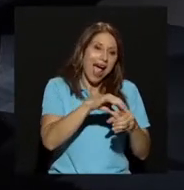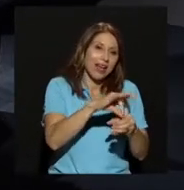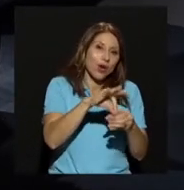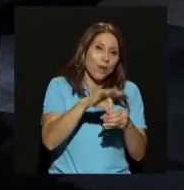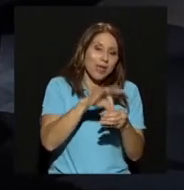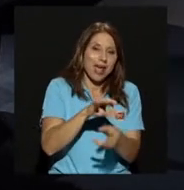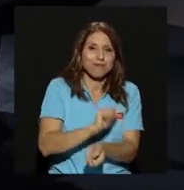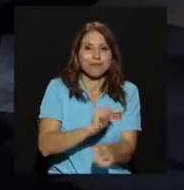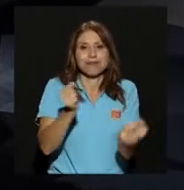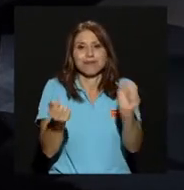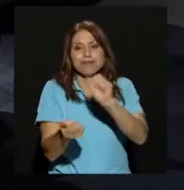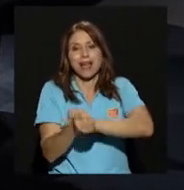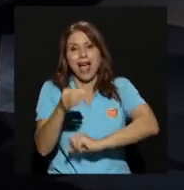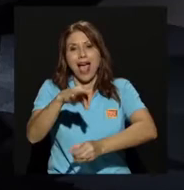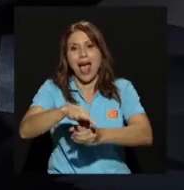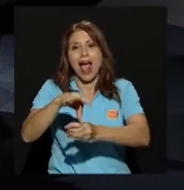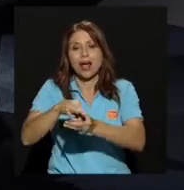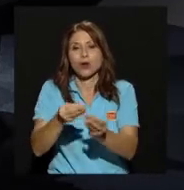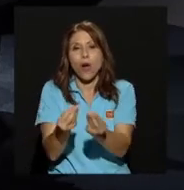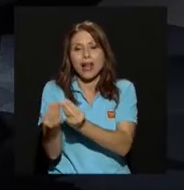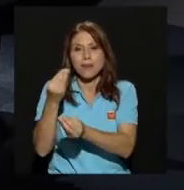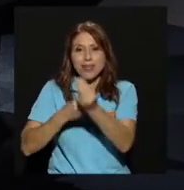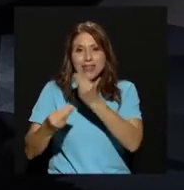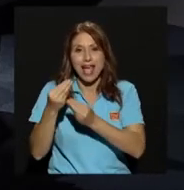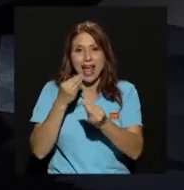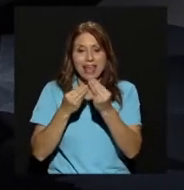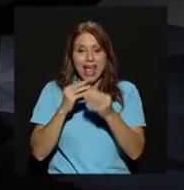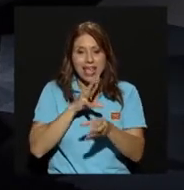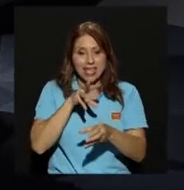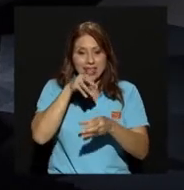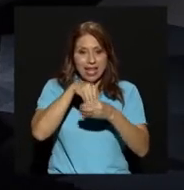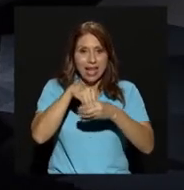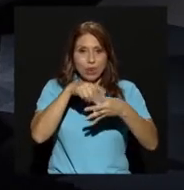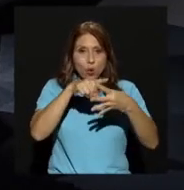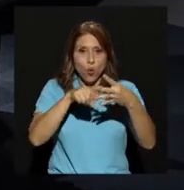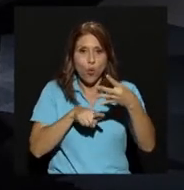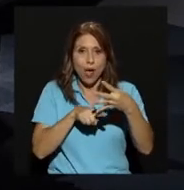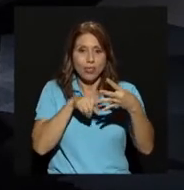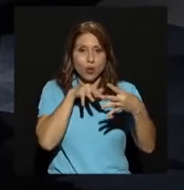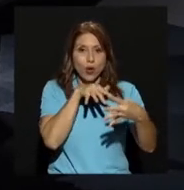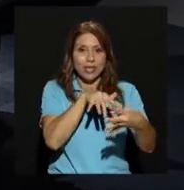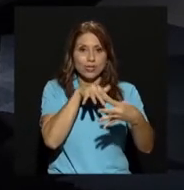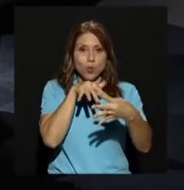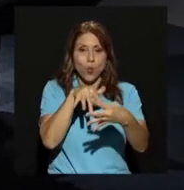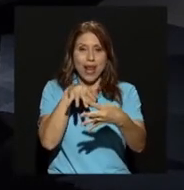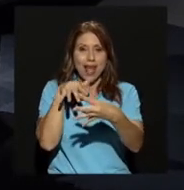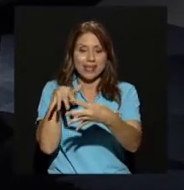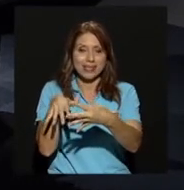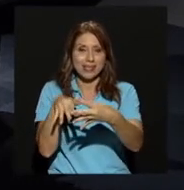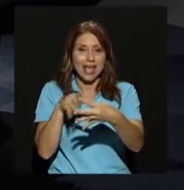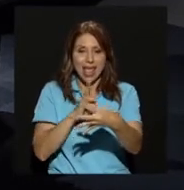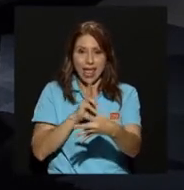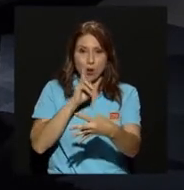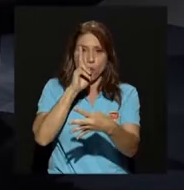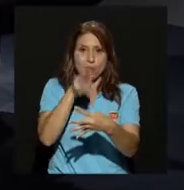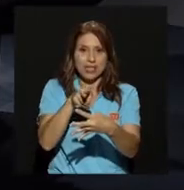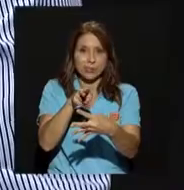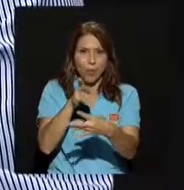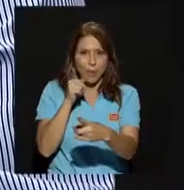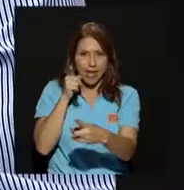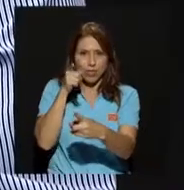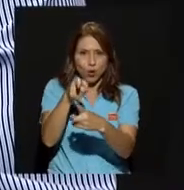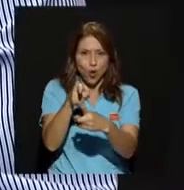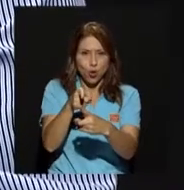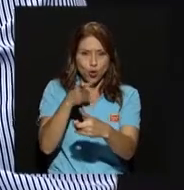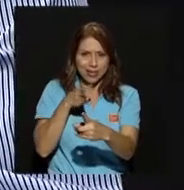agroalimentaria, integrándolo las cuatro escuelas dentro de un mismo patrón, dentro de un mismo camino